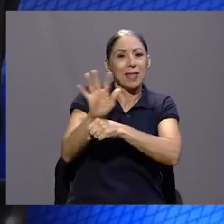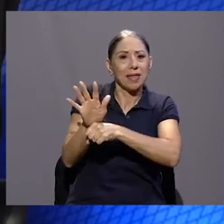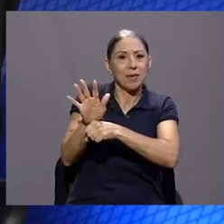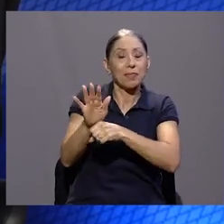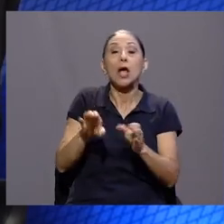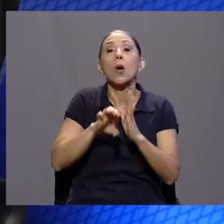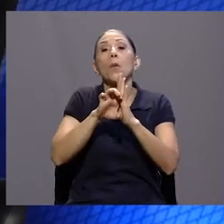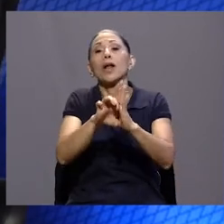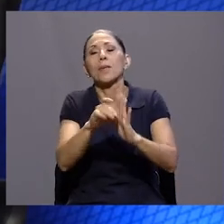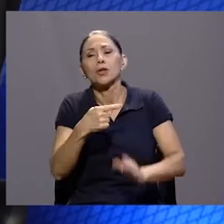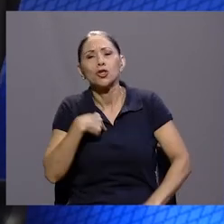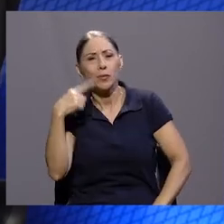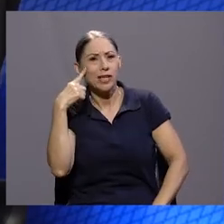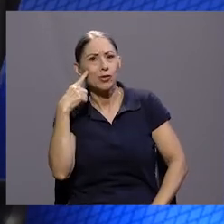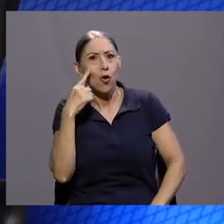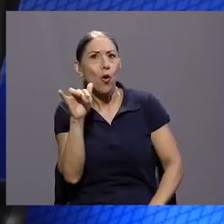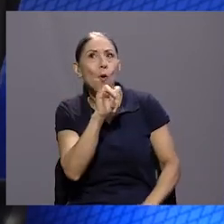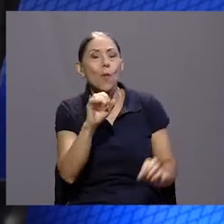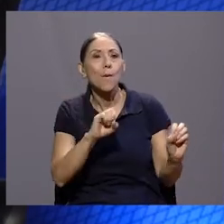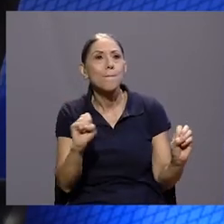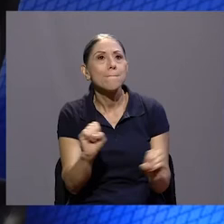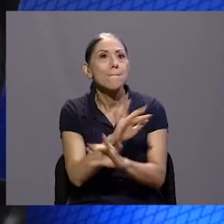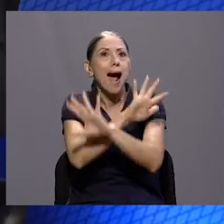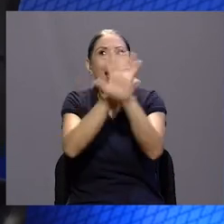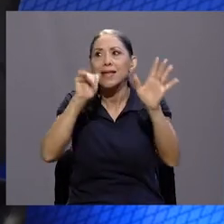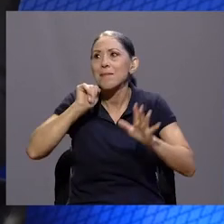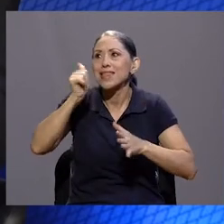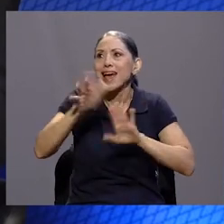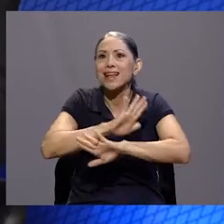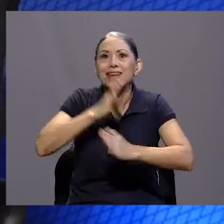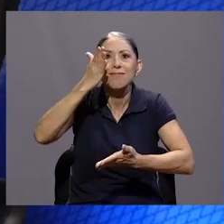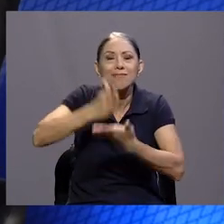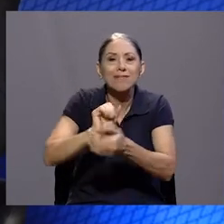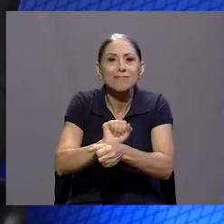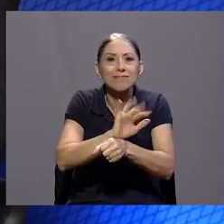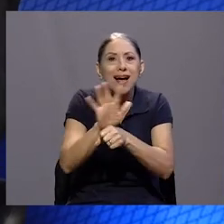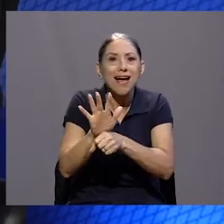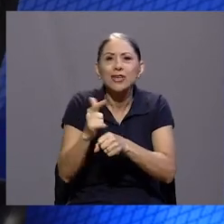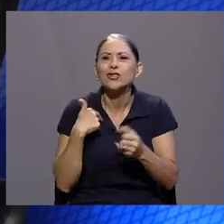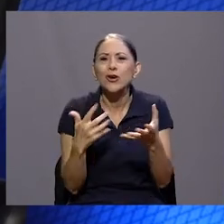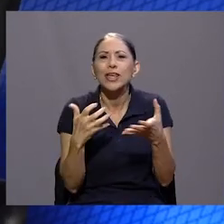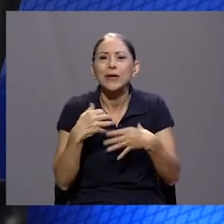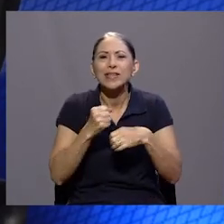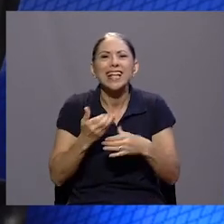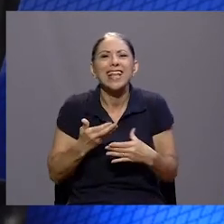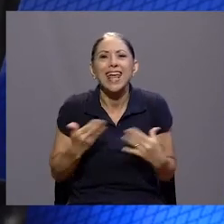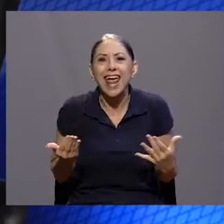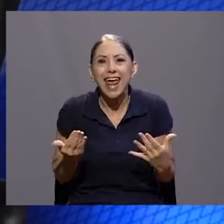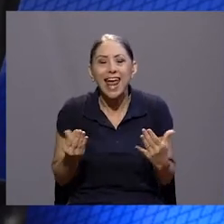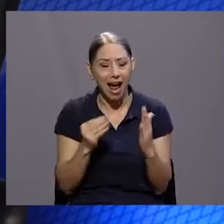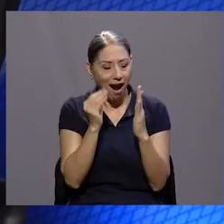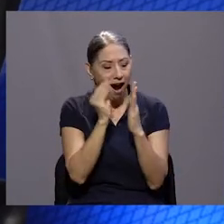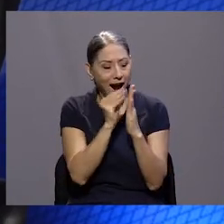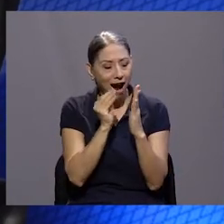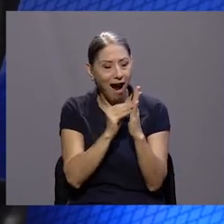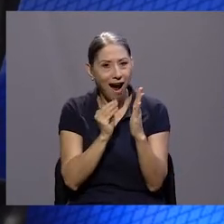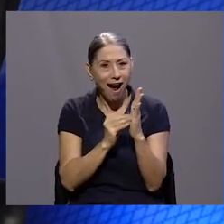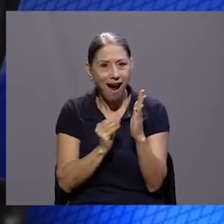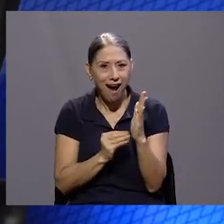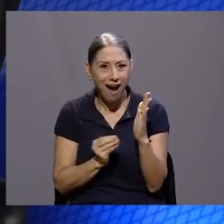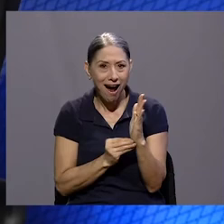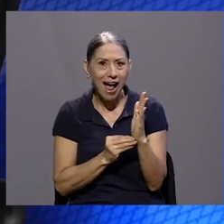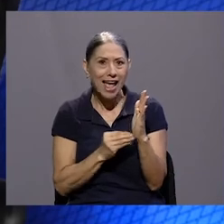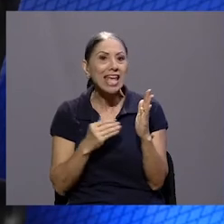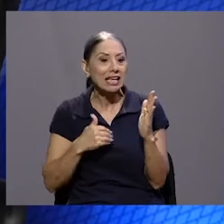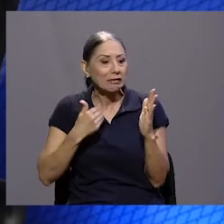esto desaparece que quisiera ser esta lista de cositas y cada día acercarme un poquito más esa lista hacer pequeñas acciones